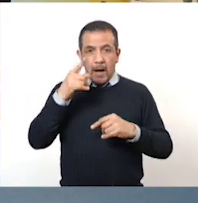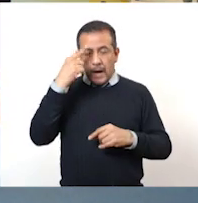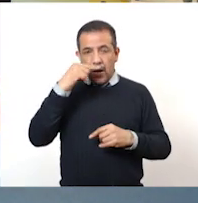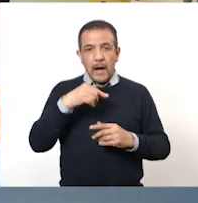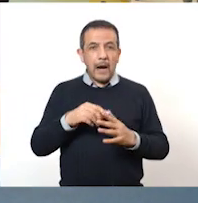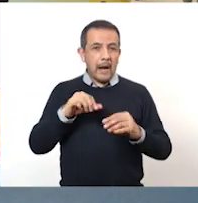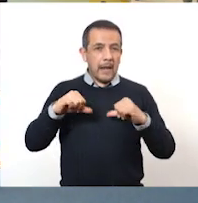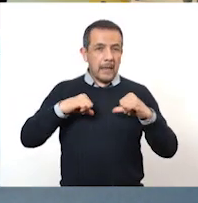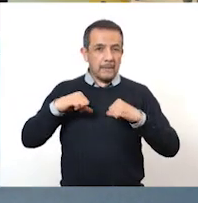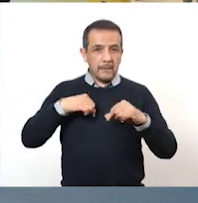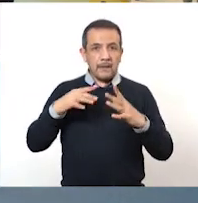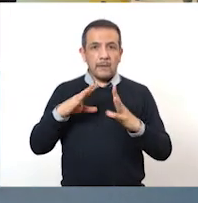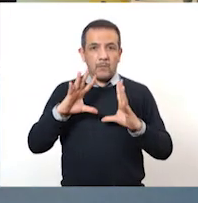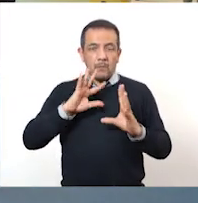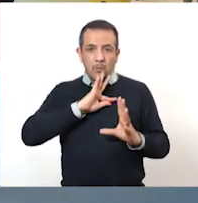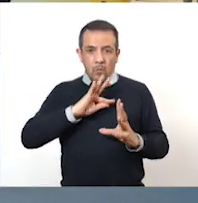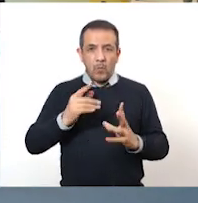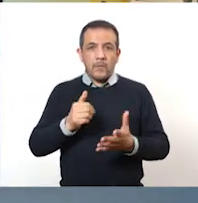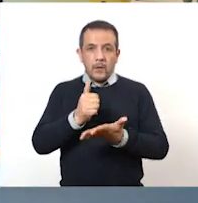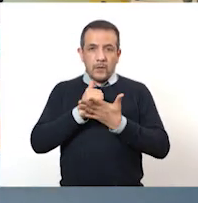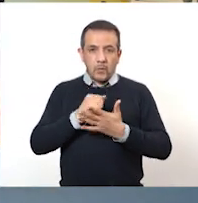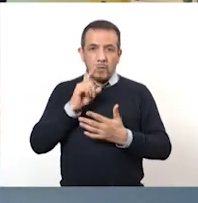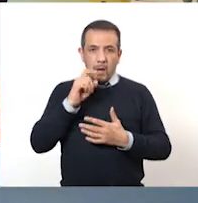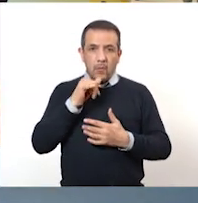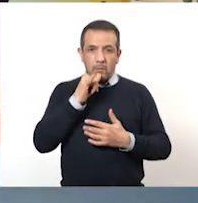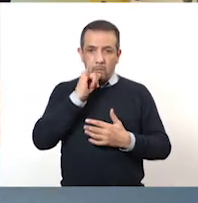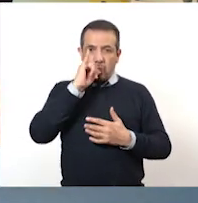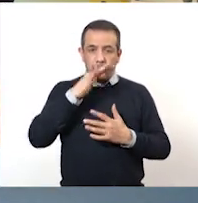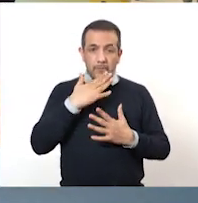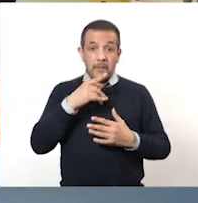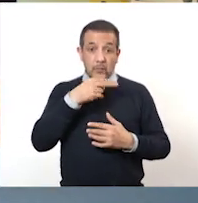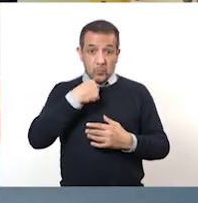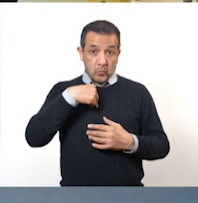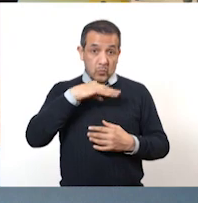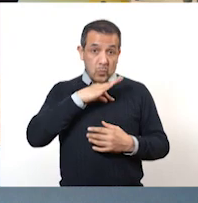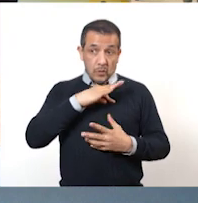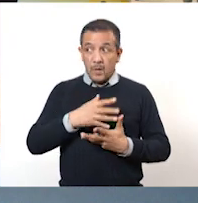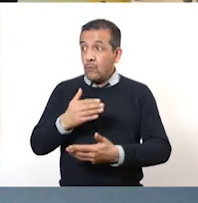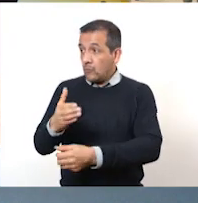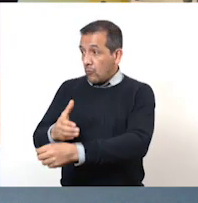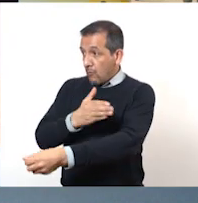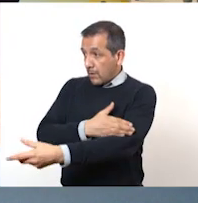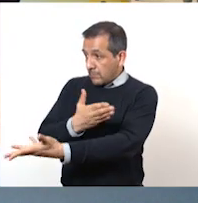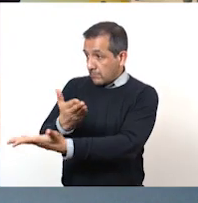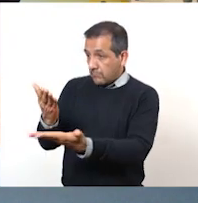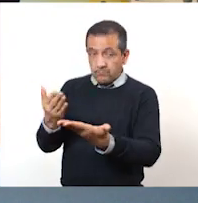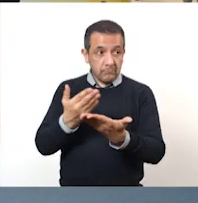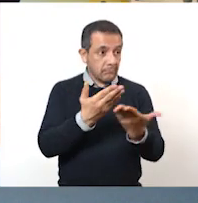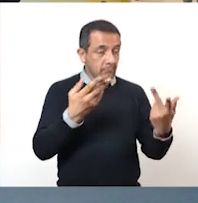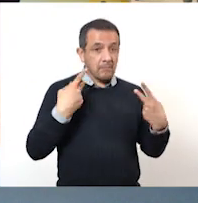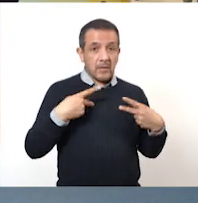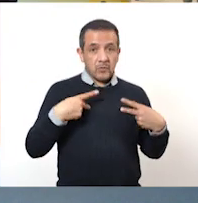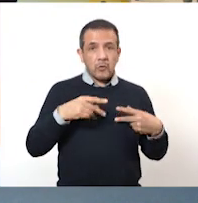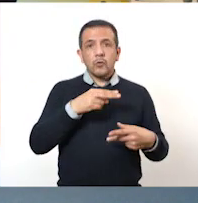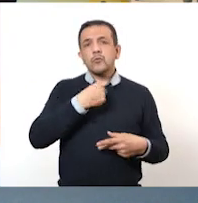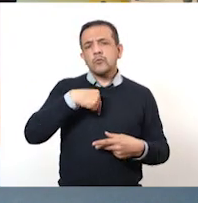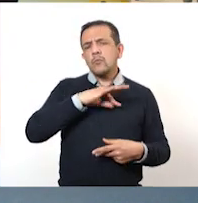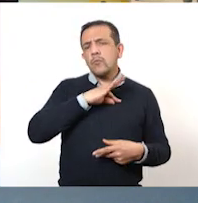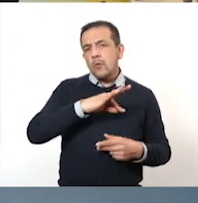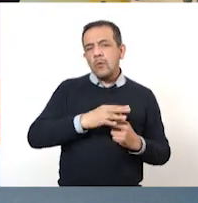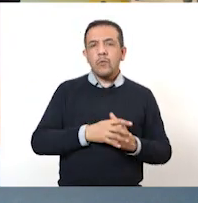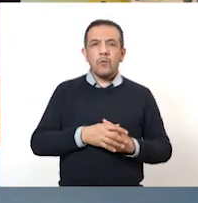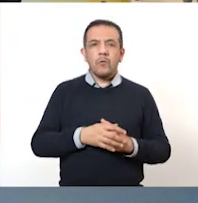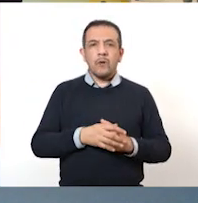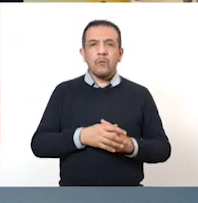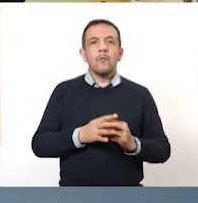estas actividades. Es maravilloso nuestro cuerpo. Bien, pues, si tenemos con quién compartir, se me ocurre que podemos realizar un juego que